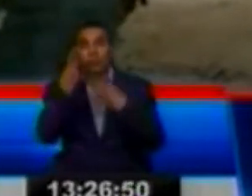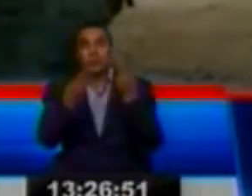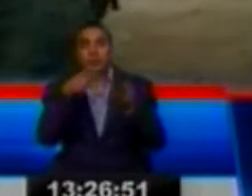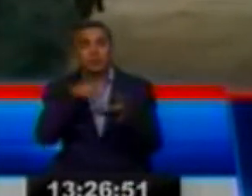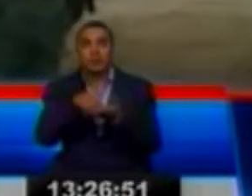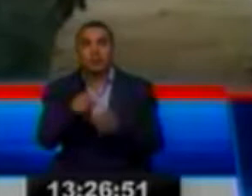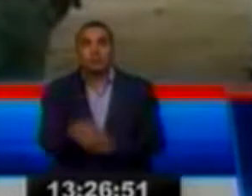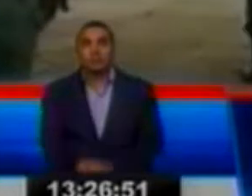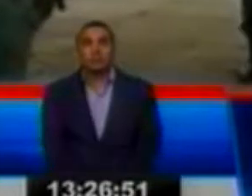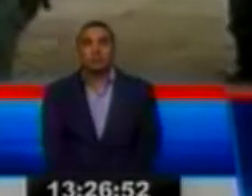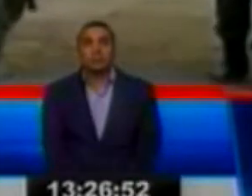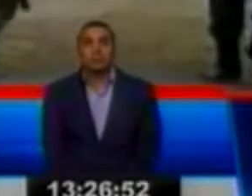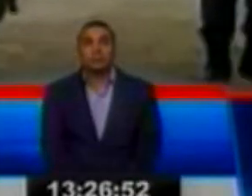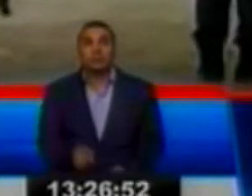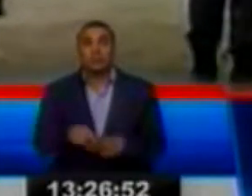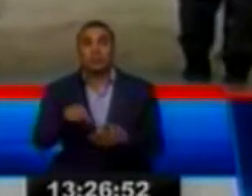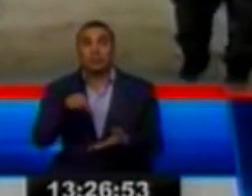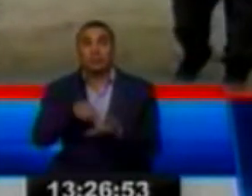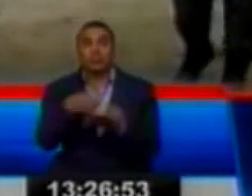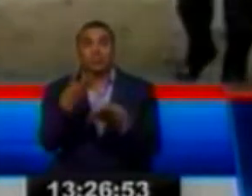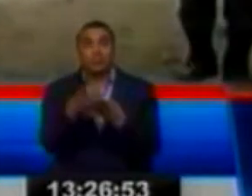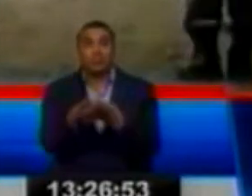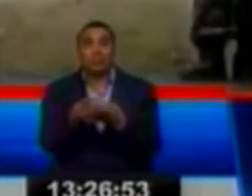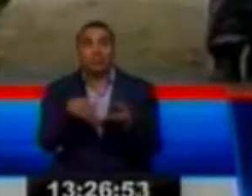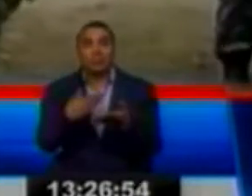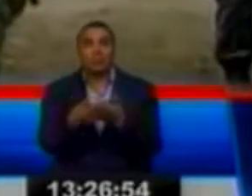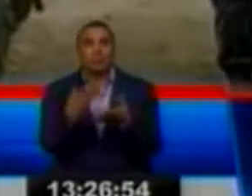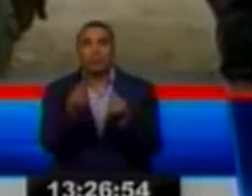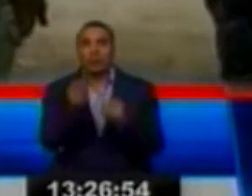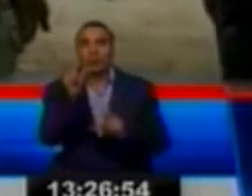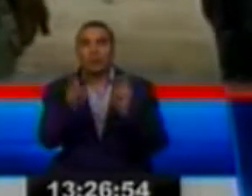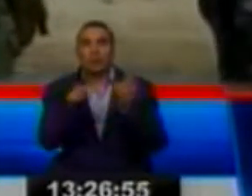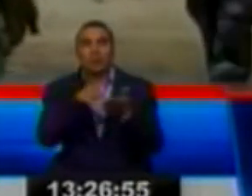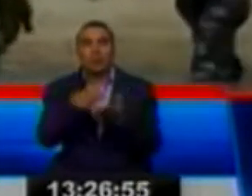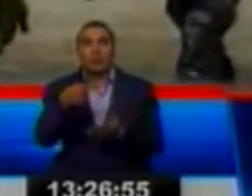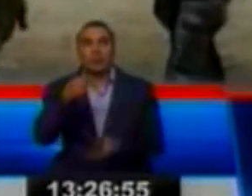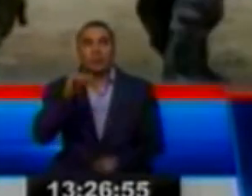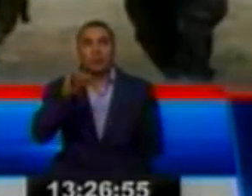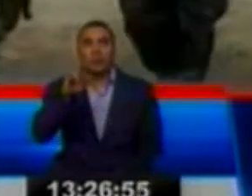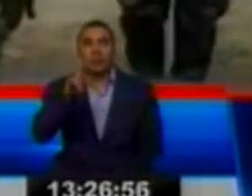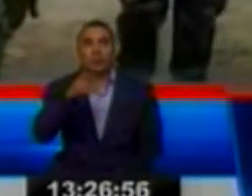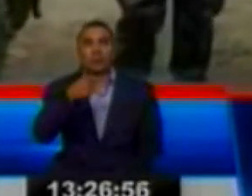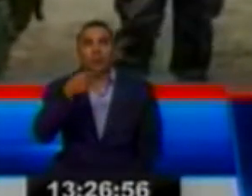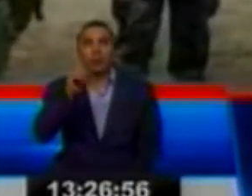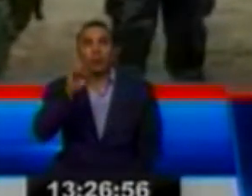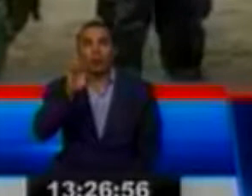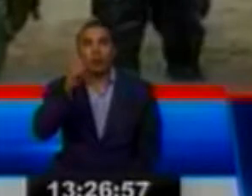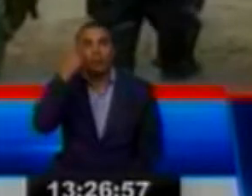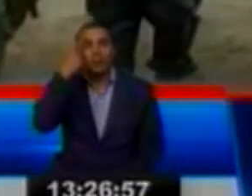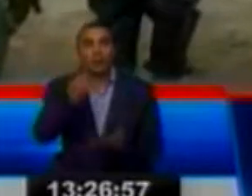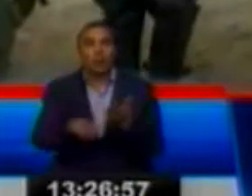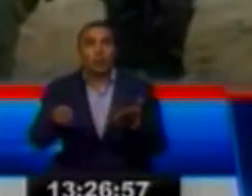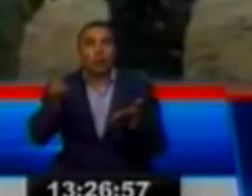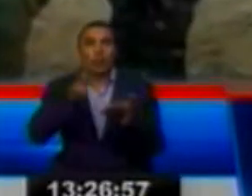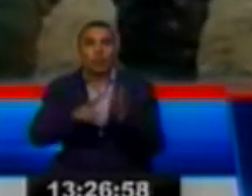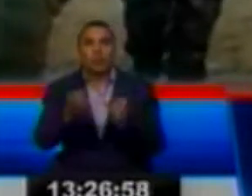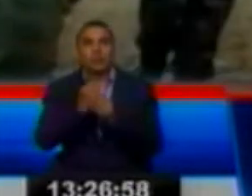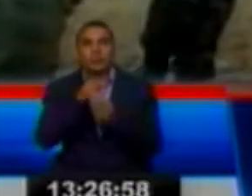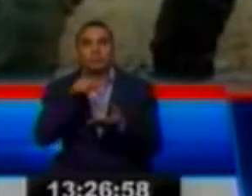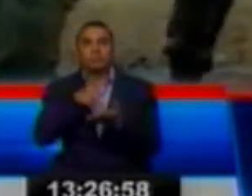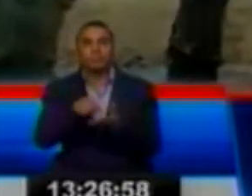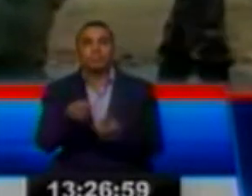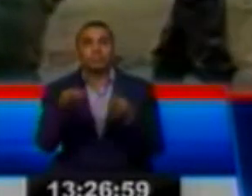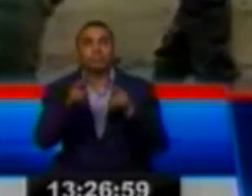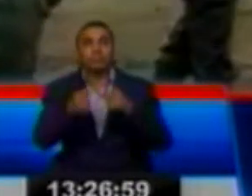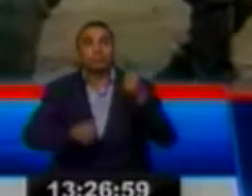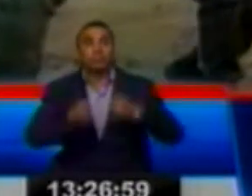de visitas. Hasta este centro carcelario han llegado varios miembros del GIR y del GOE para reforzar la seguridad, también el